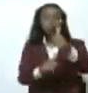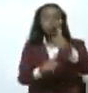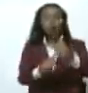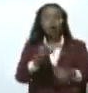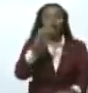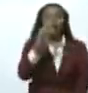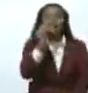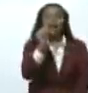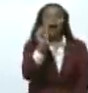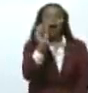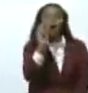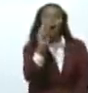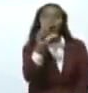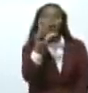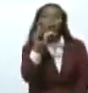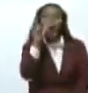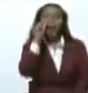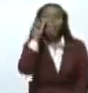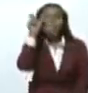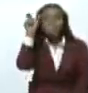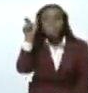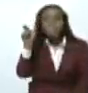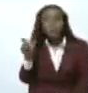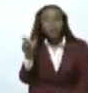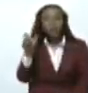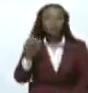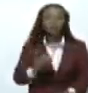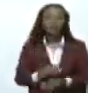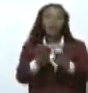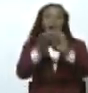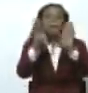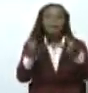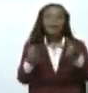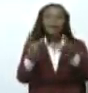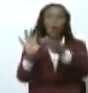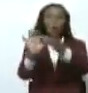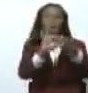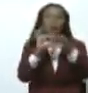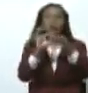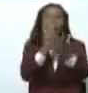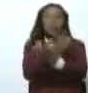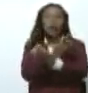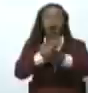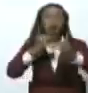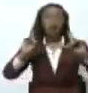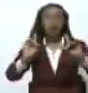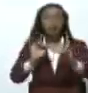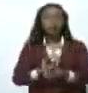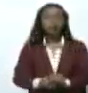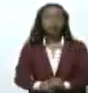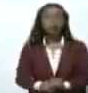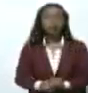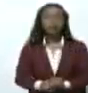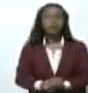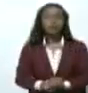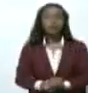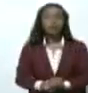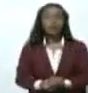Raúl Muhammad Yusef Díaz, de la Mesa de la Unidad Democrática,